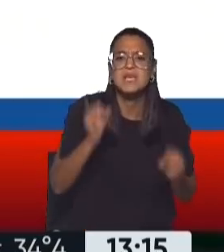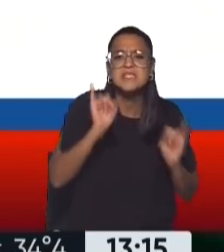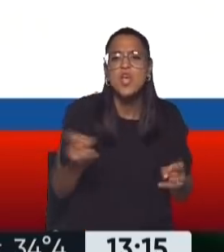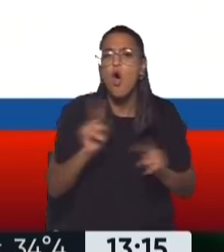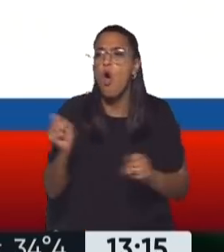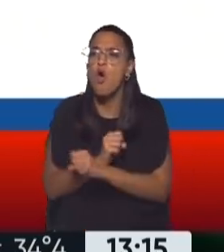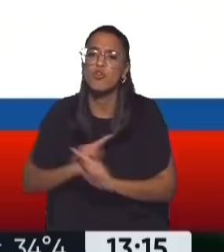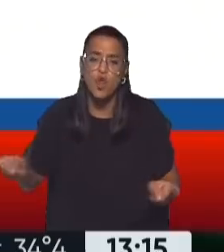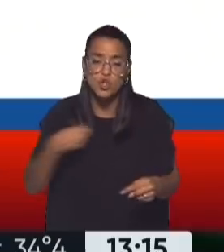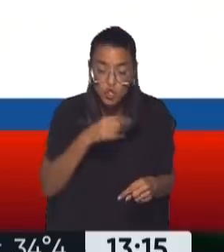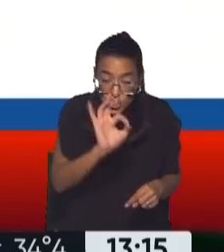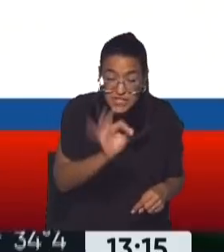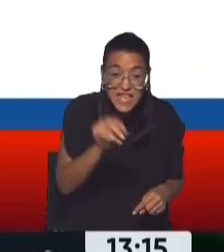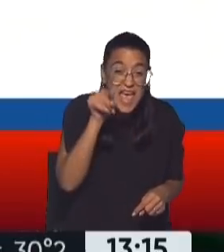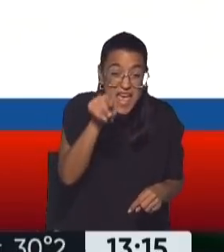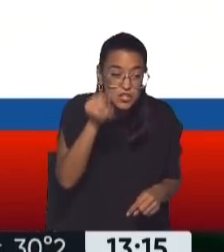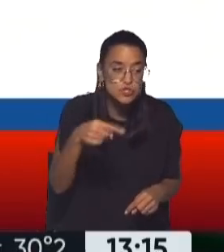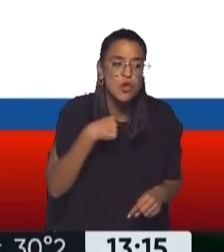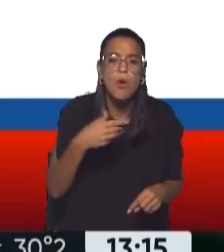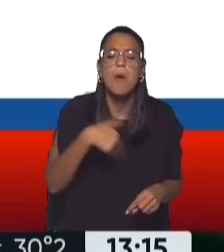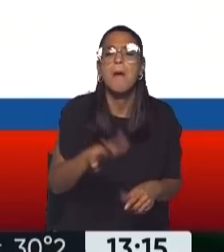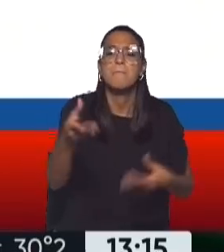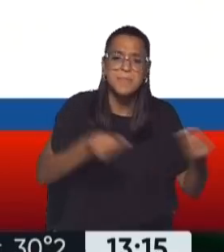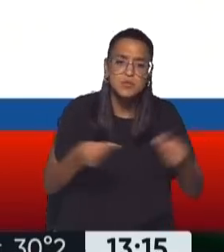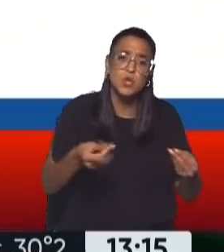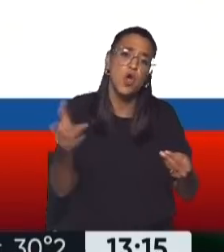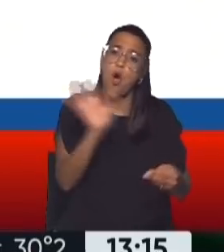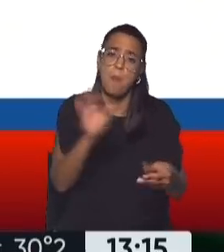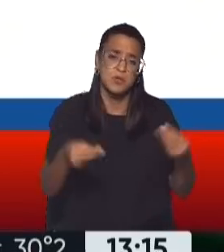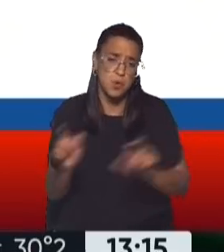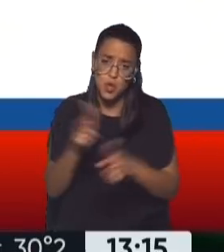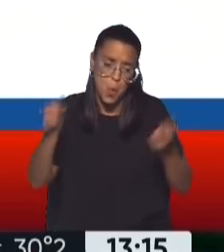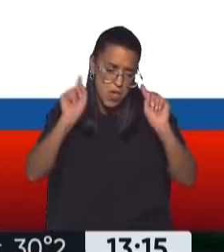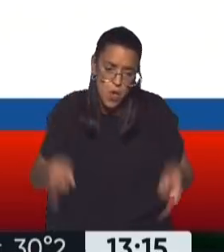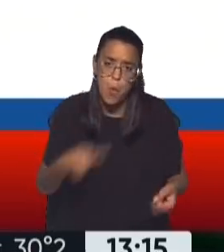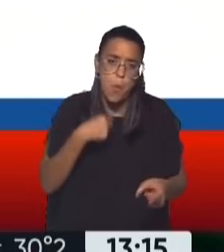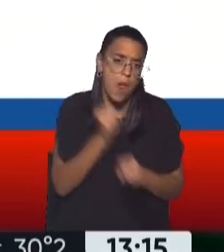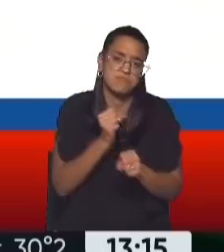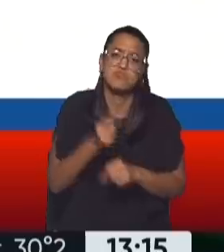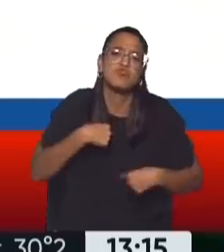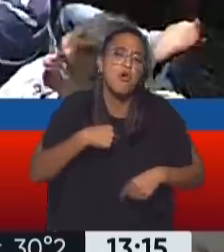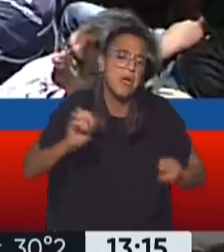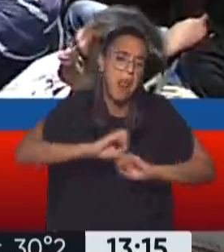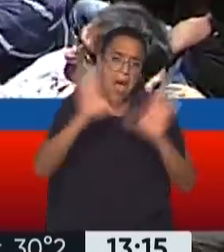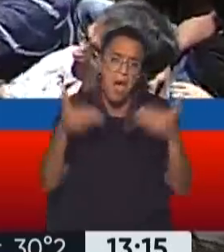dejaron de aprobar. Sé que eso lo voy a hacer con presupuesto o sin presupuesto. Lo tengo claro.